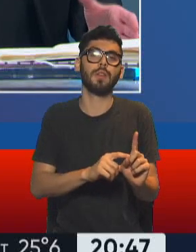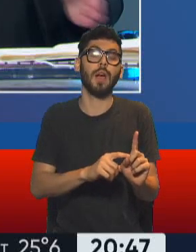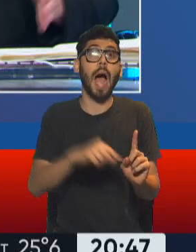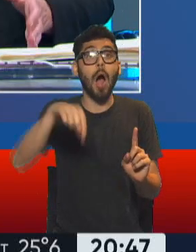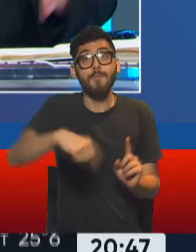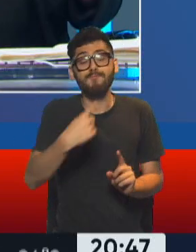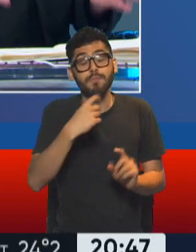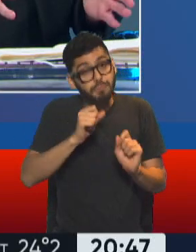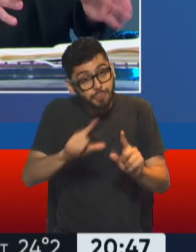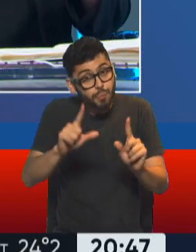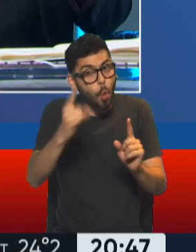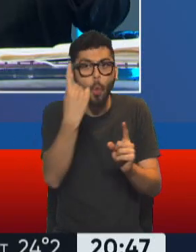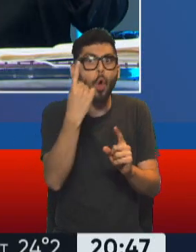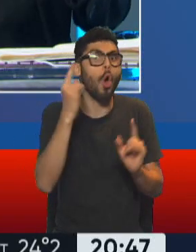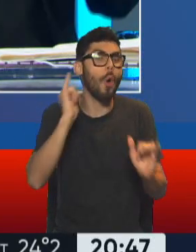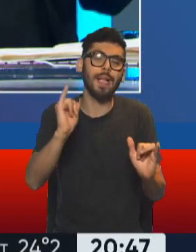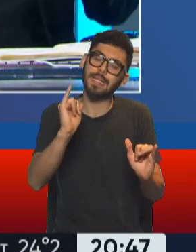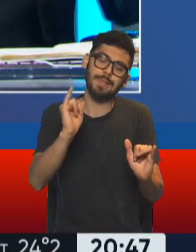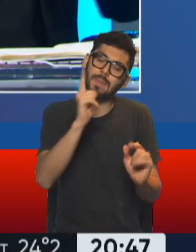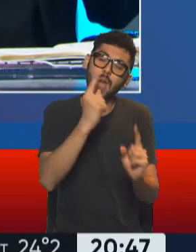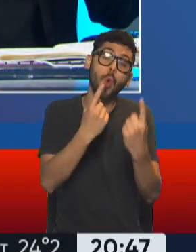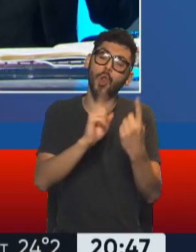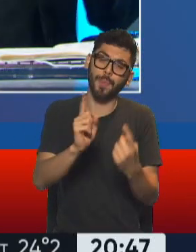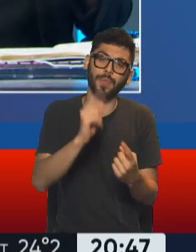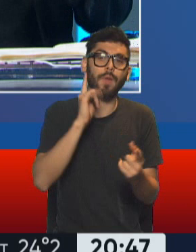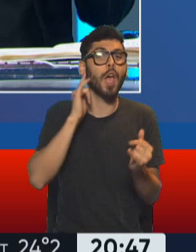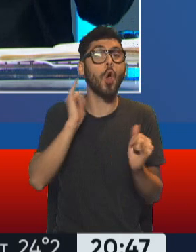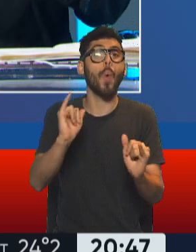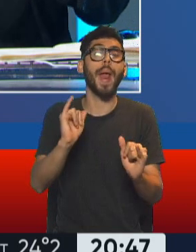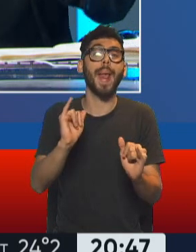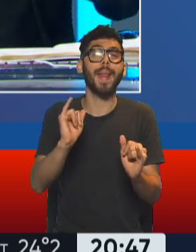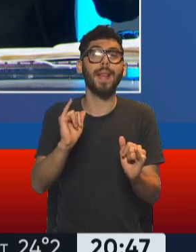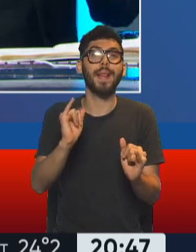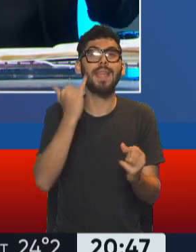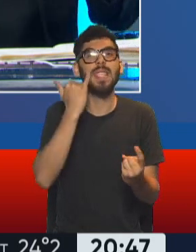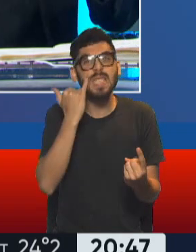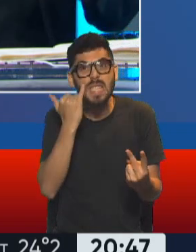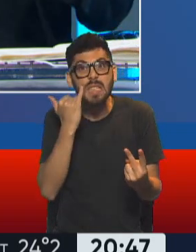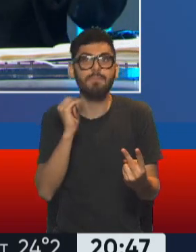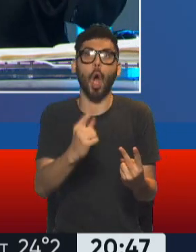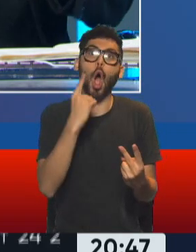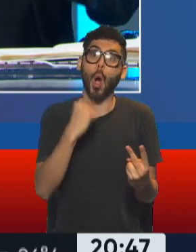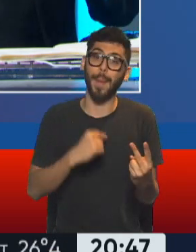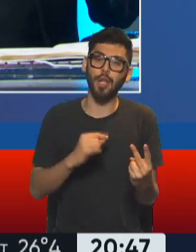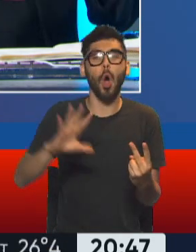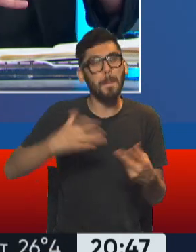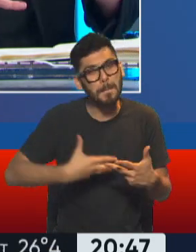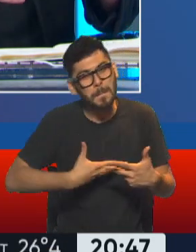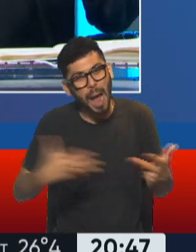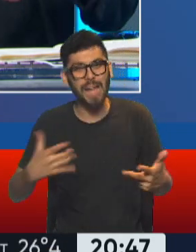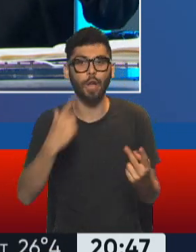juvenil por otro lado de juvenil y no sólo juez digo haber juvenil no lo agota porque es juvenil y masculino o predominantemente